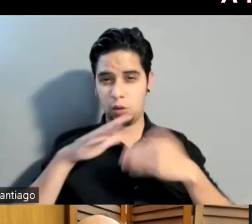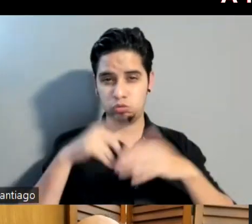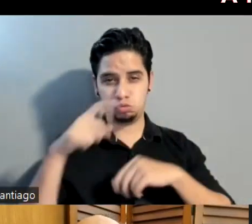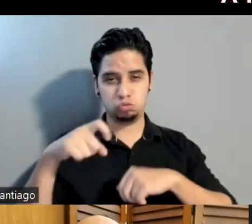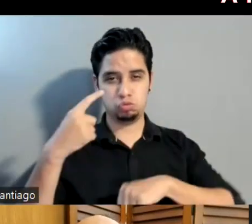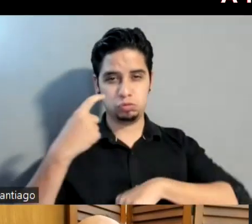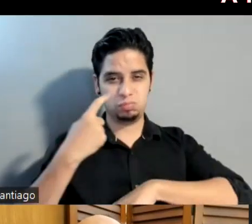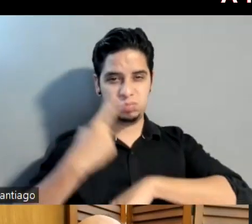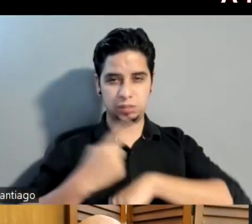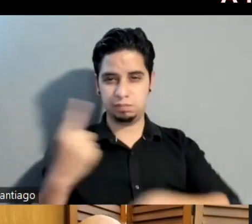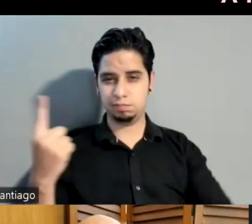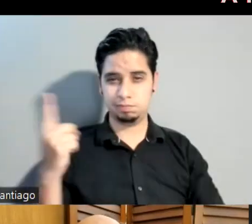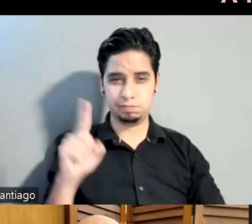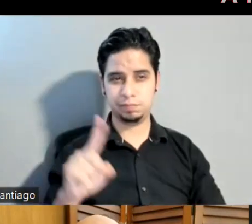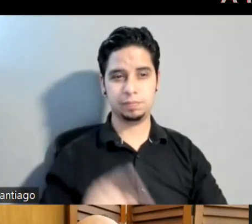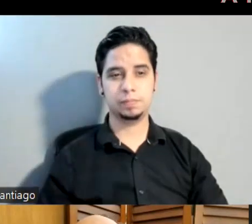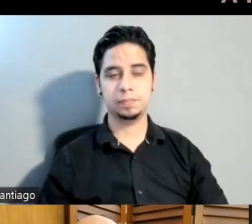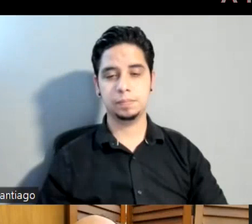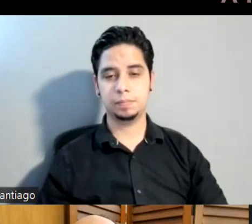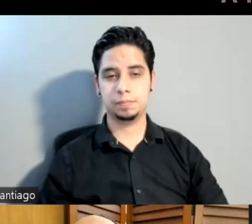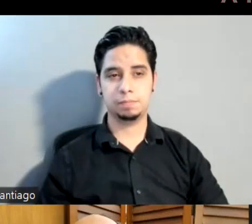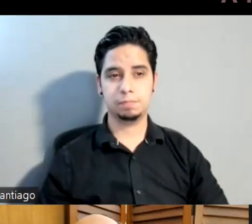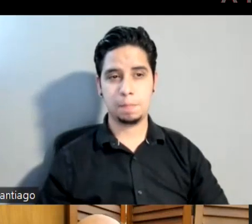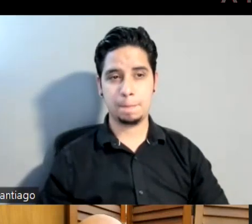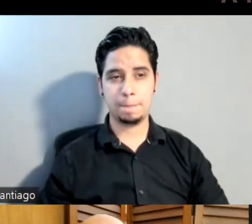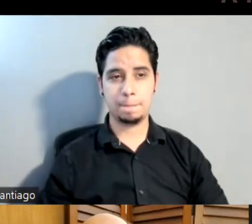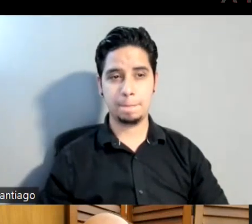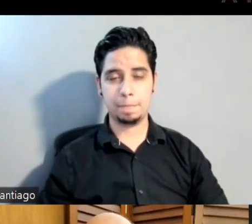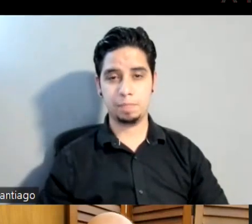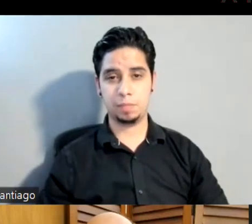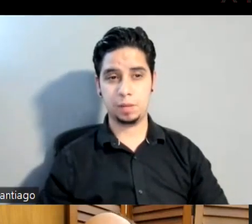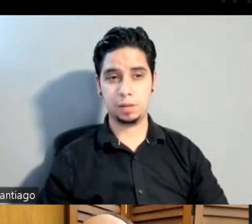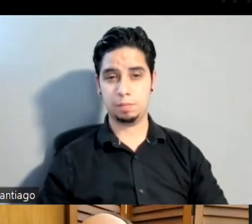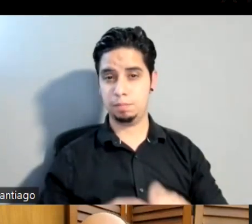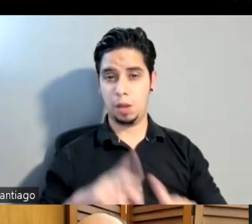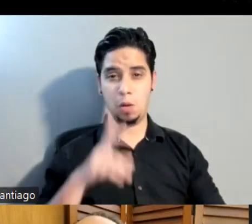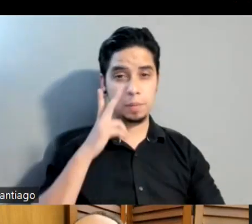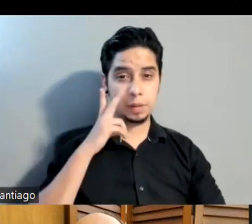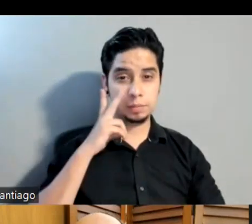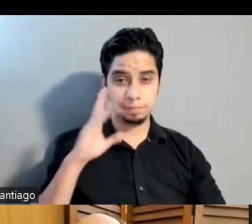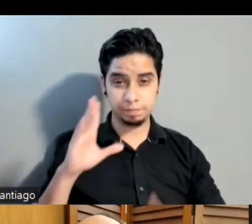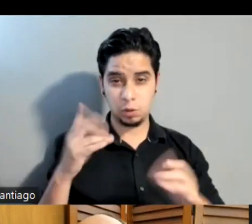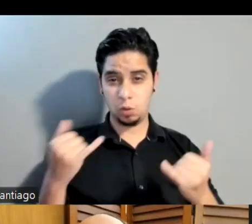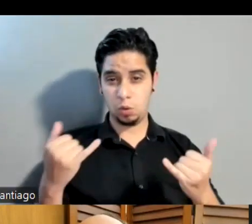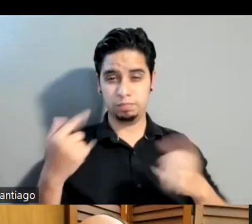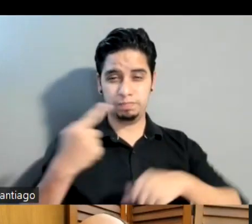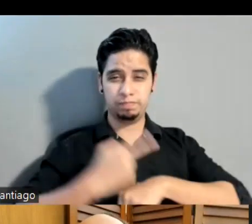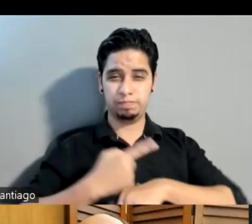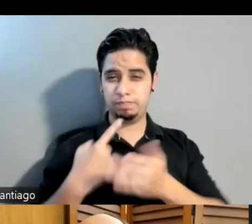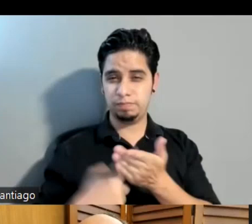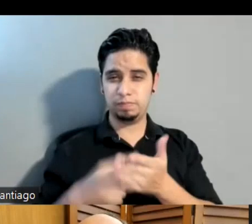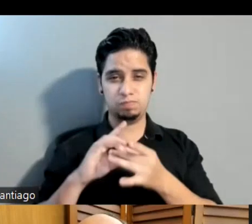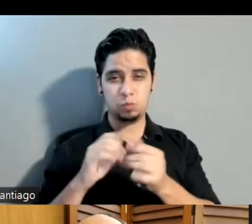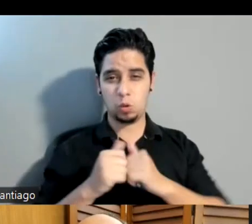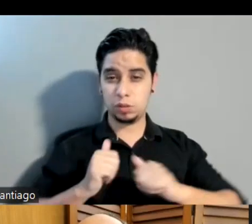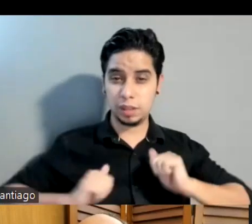que haga el www. Pero mira, aquí vamos a hablar de teatro,